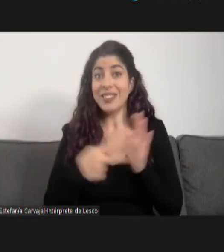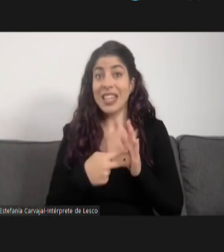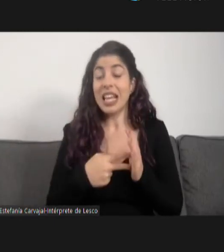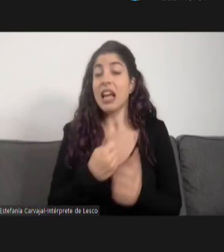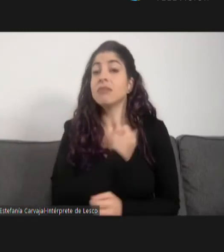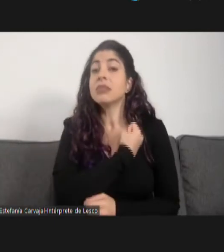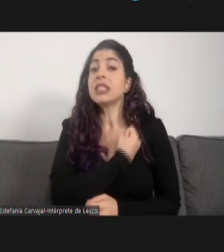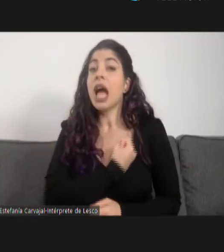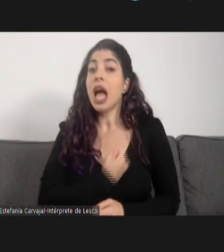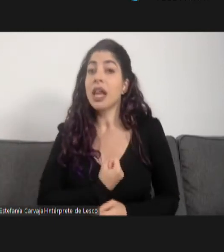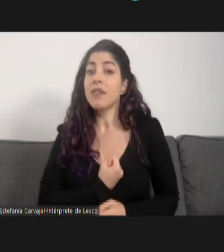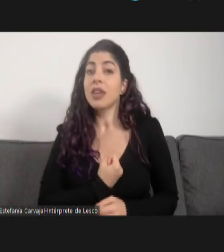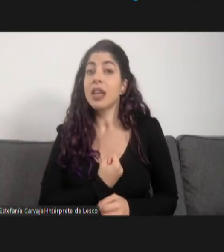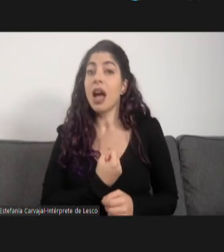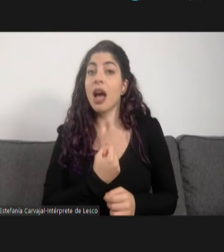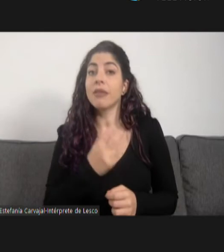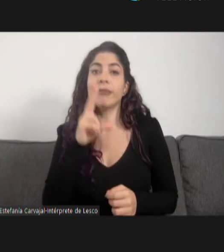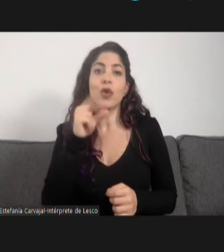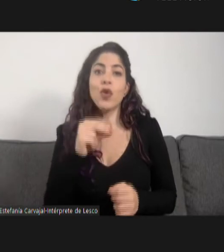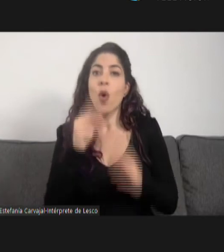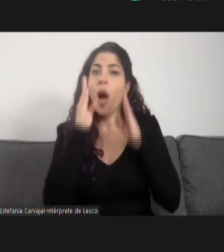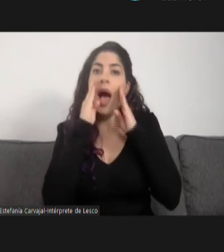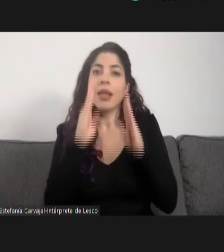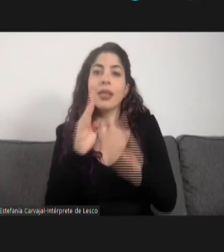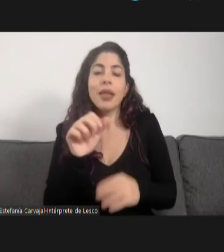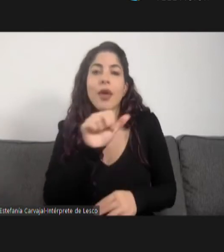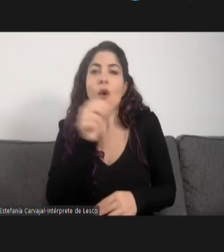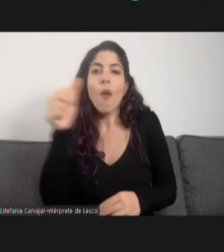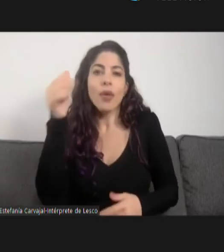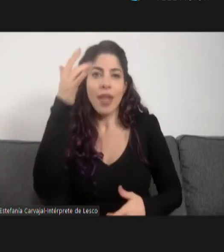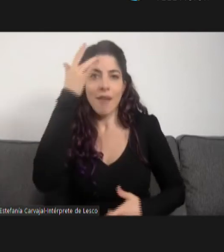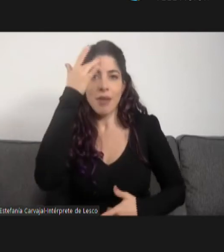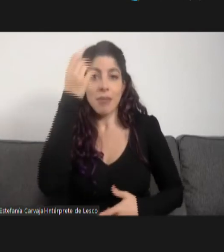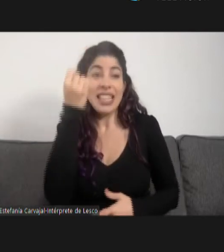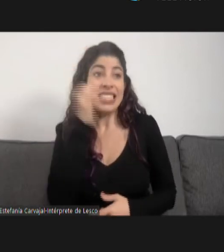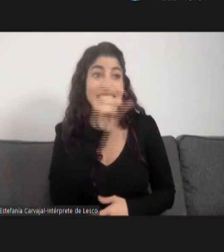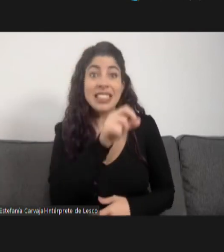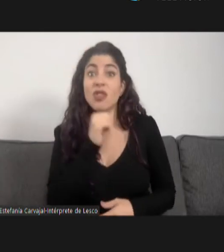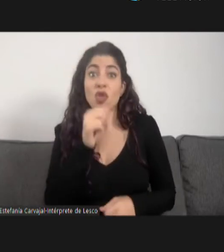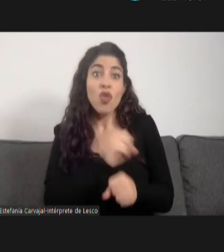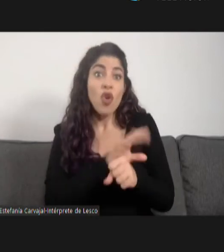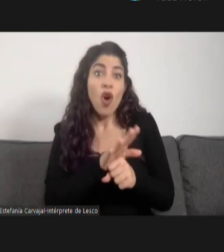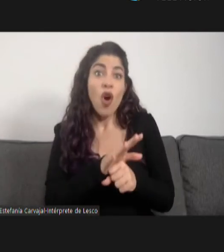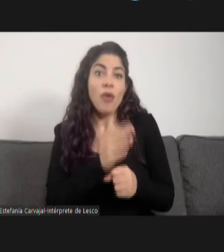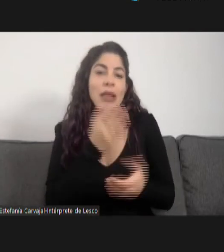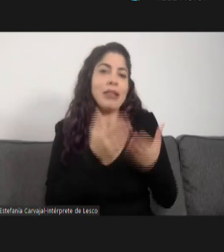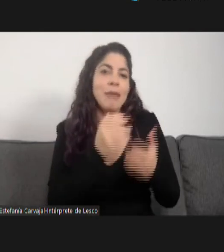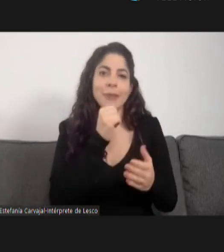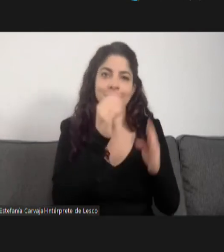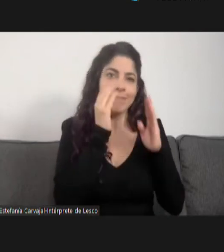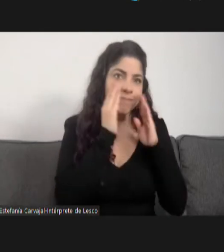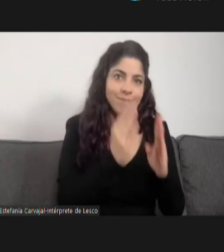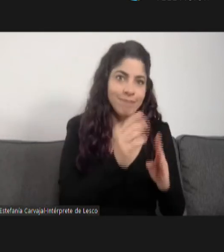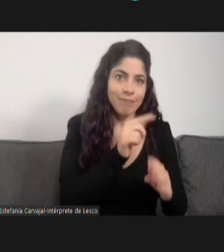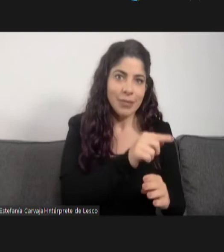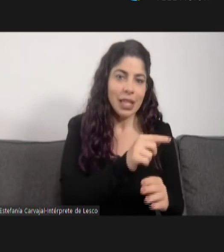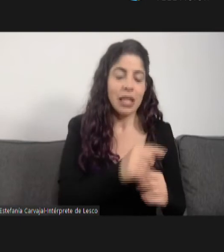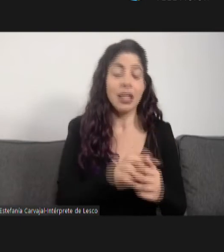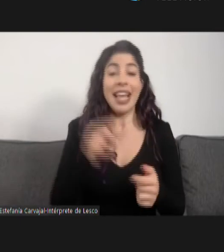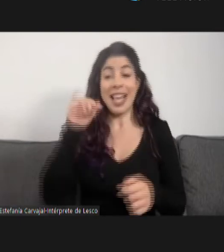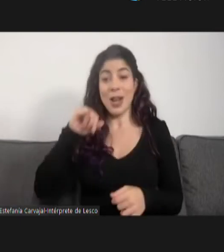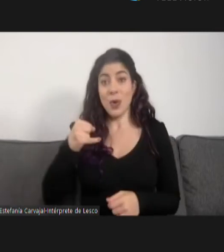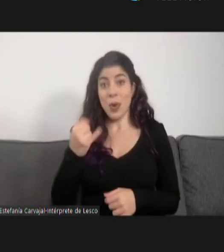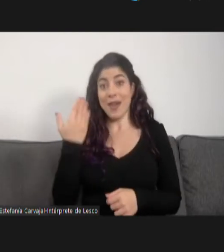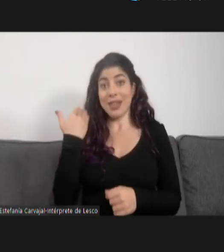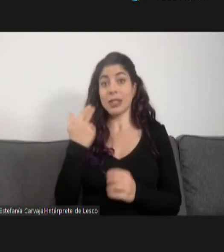la atención a pacientes de otras patologías no COVID. Desde este jueves, el Hospital